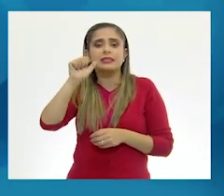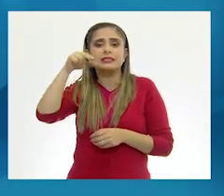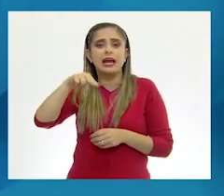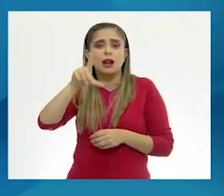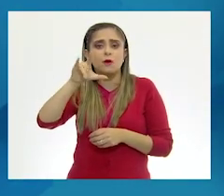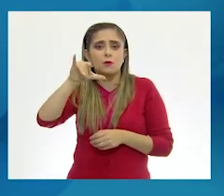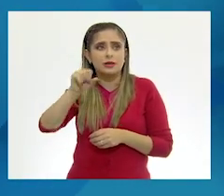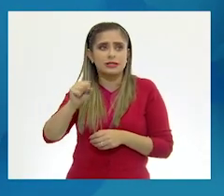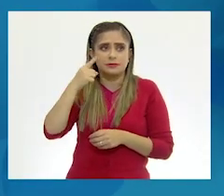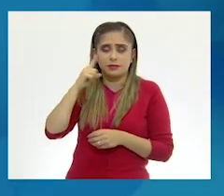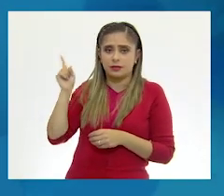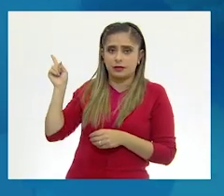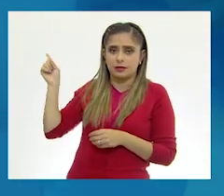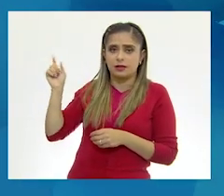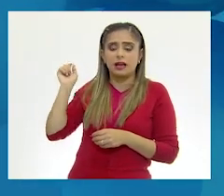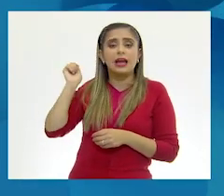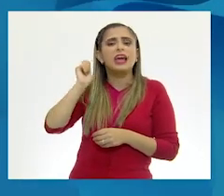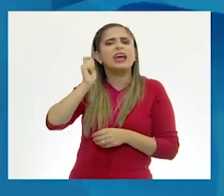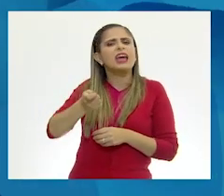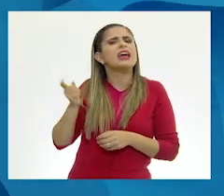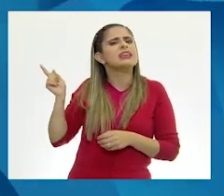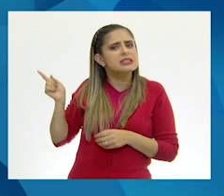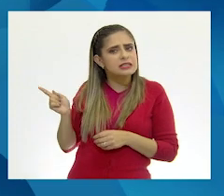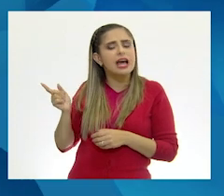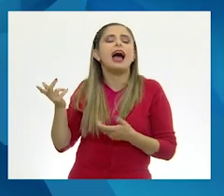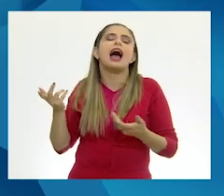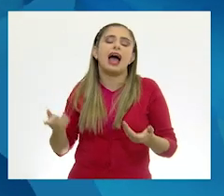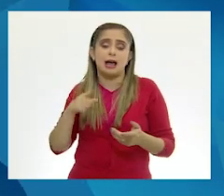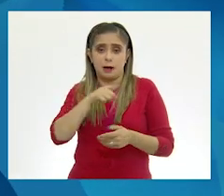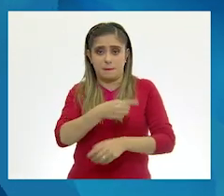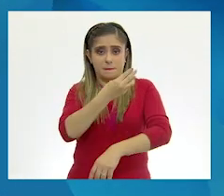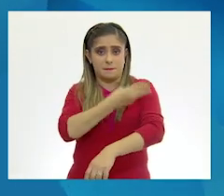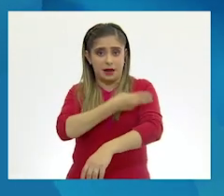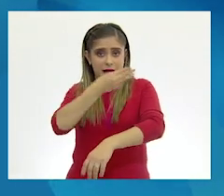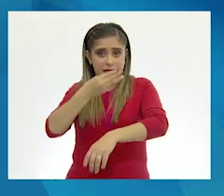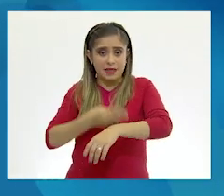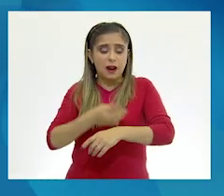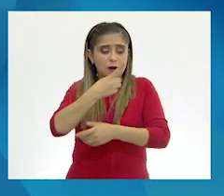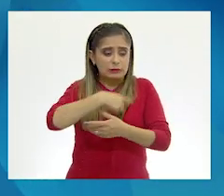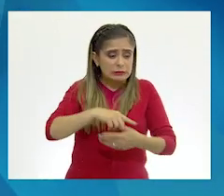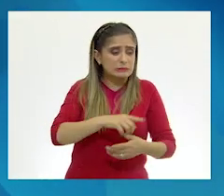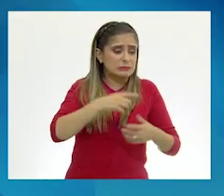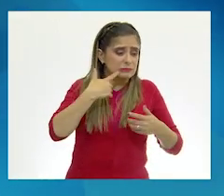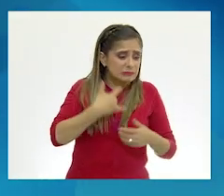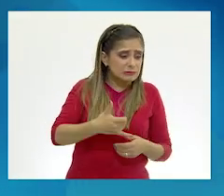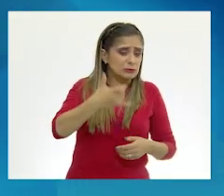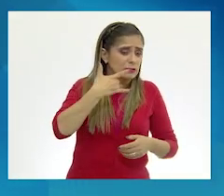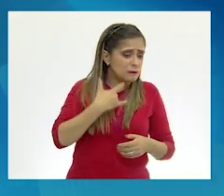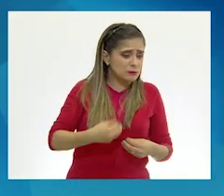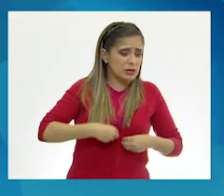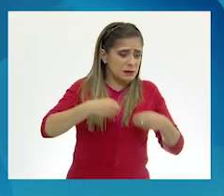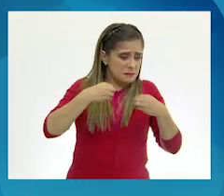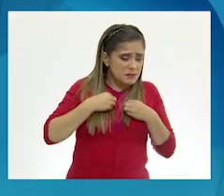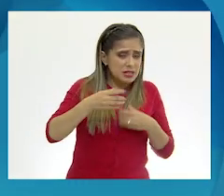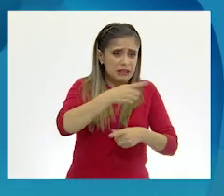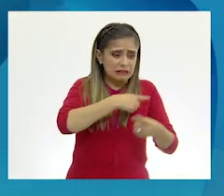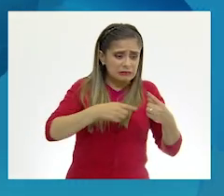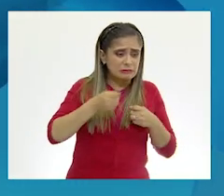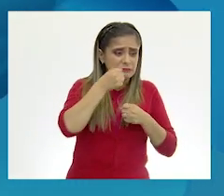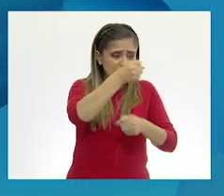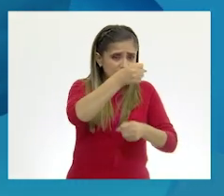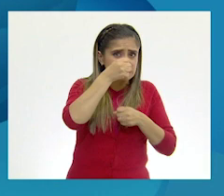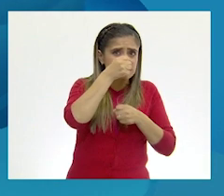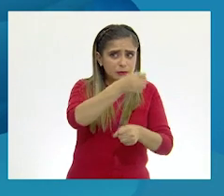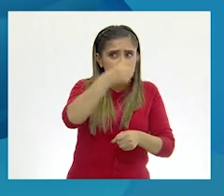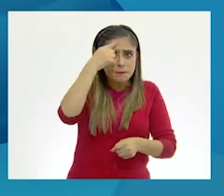bien, aquí nos cuenta por todo lo que tuvo que pasar Madero para derrocar la dictadura de Porfirio Díaz. Distinguimos